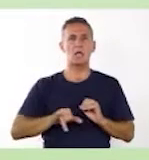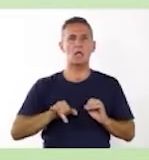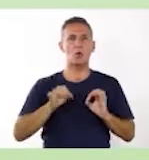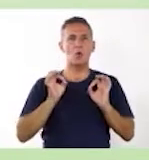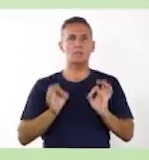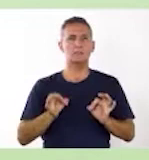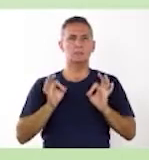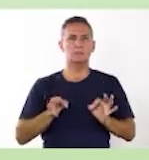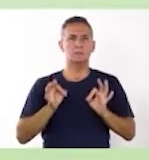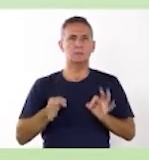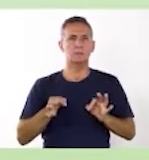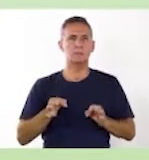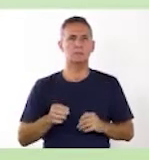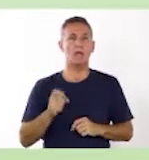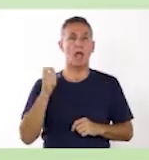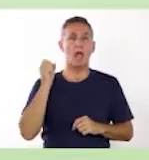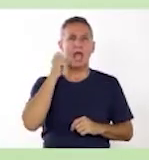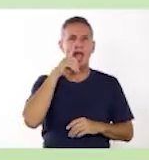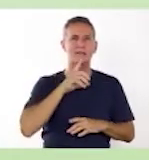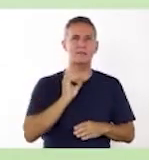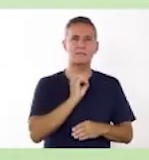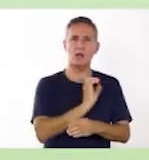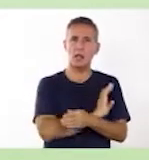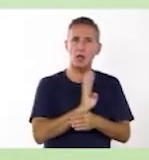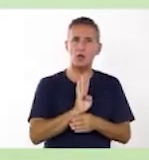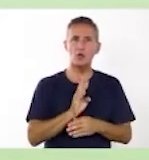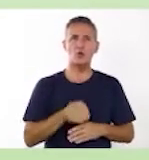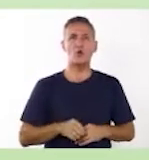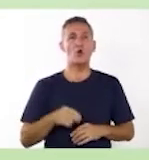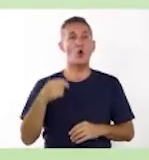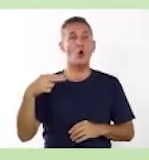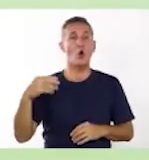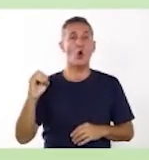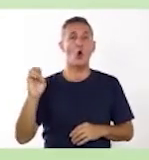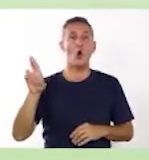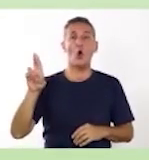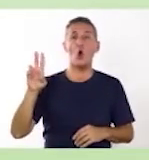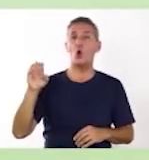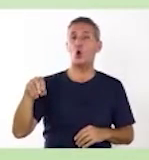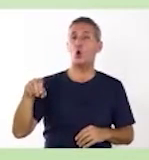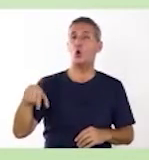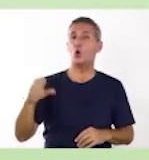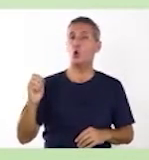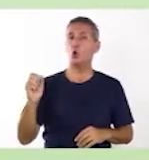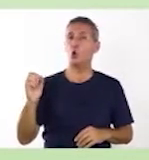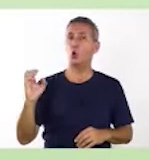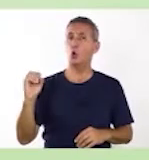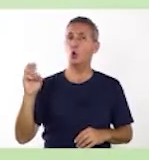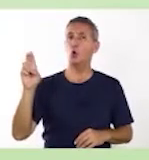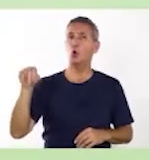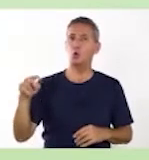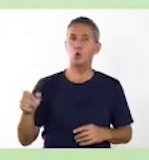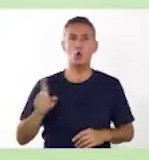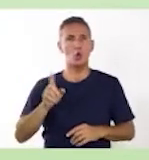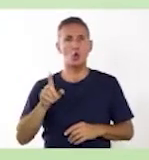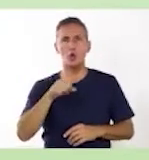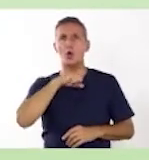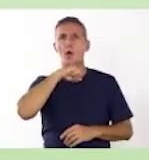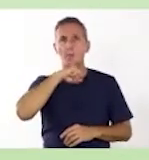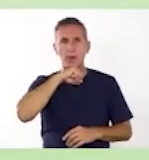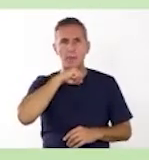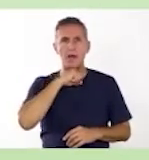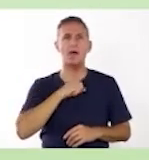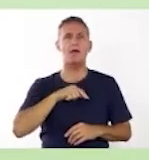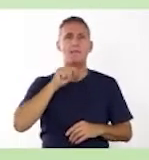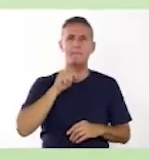en todo momento con la presencia de Tartufo. Esto hasta el final de la obra, Orgón, el mismo hijo, tuvo que decirle no, mamá, pero